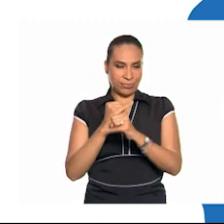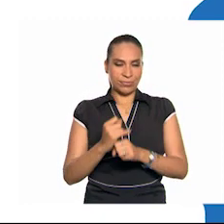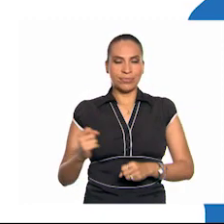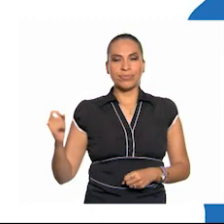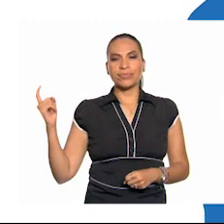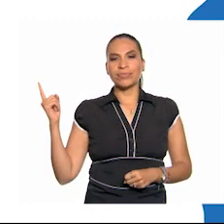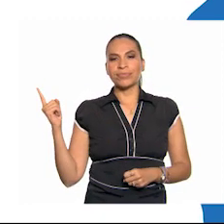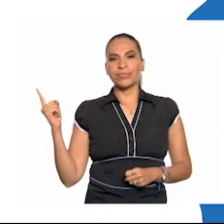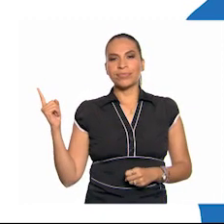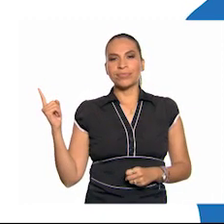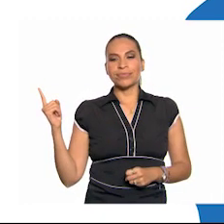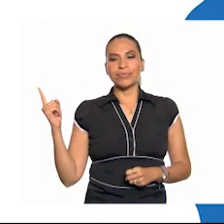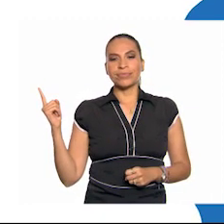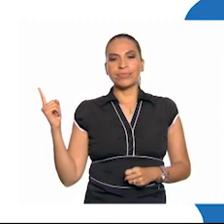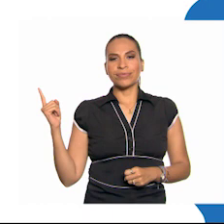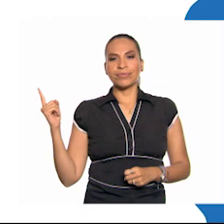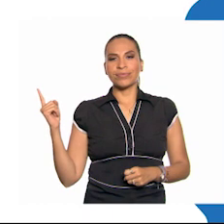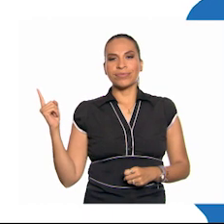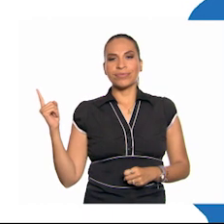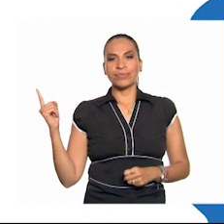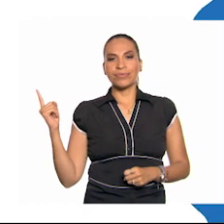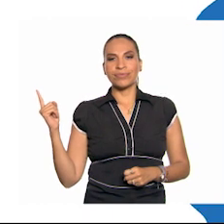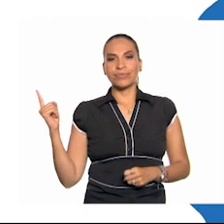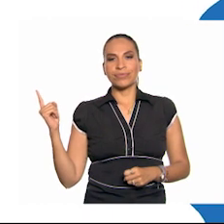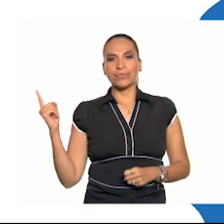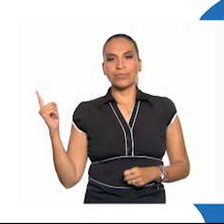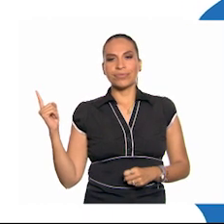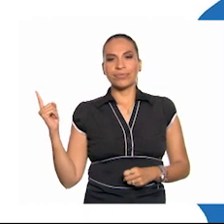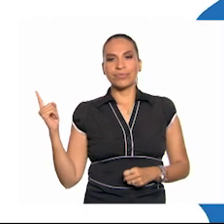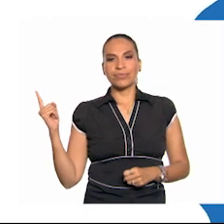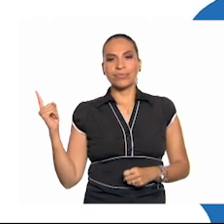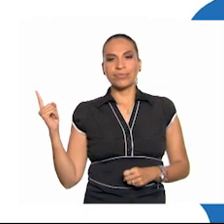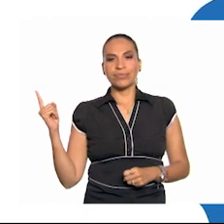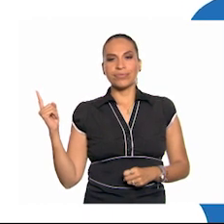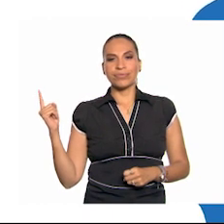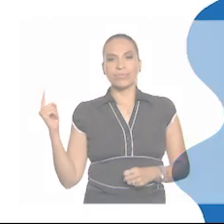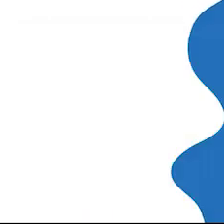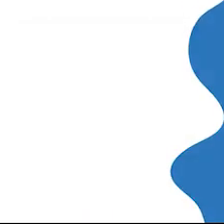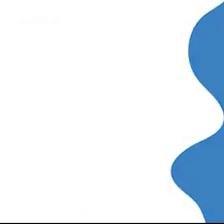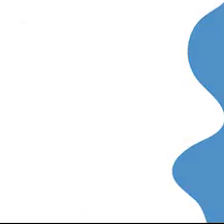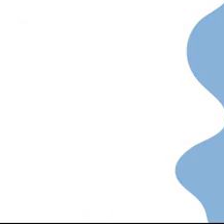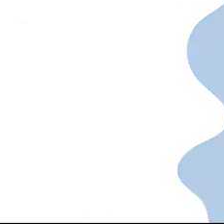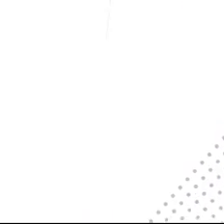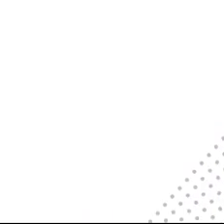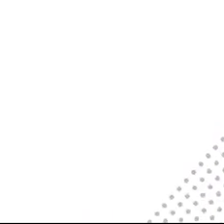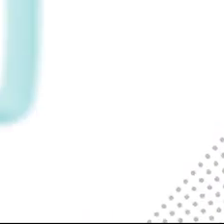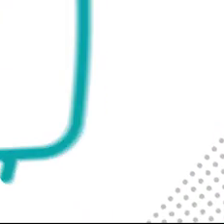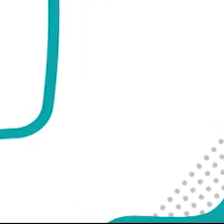aprendeencasa.cep.gov.mx.